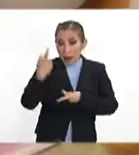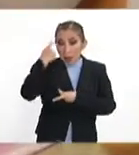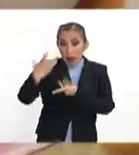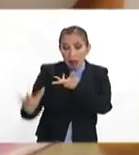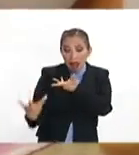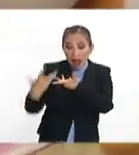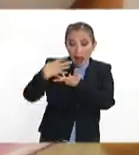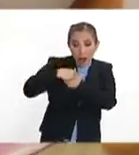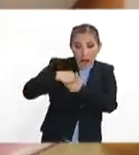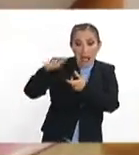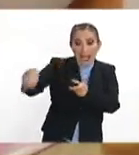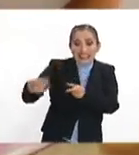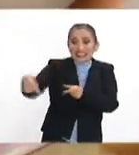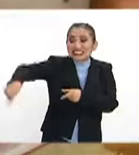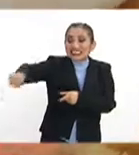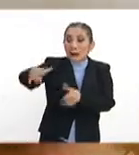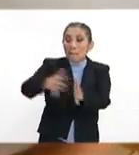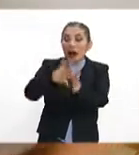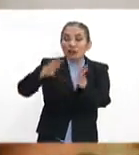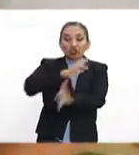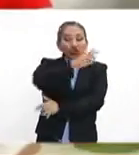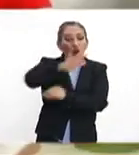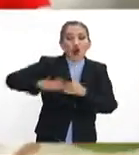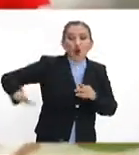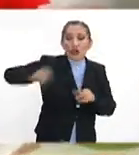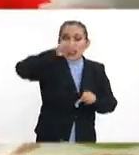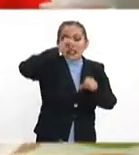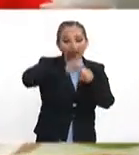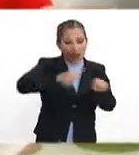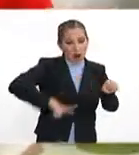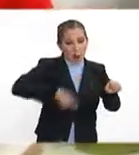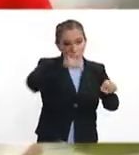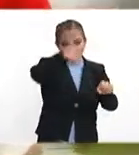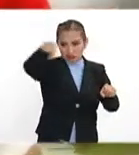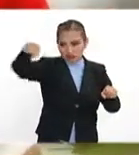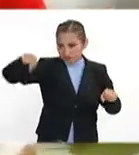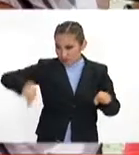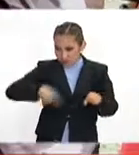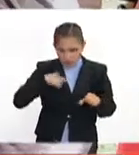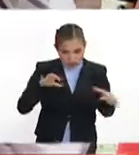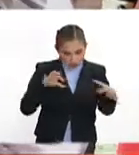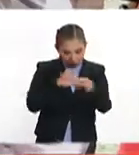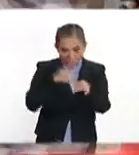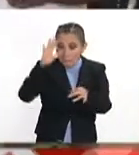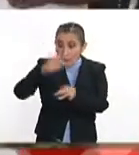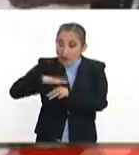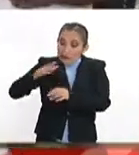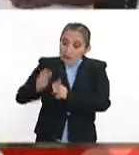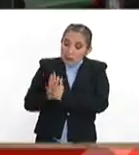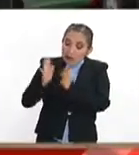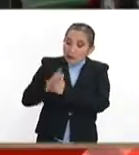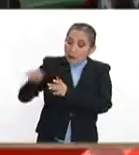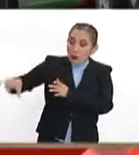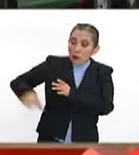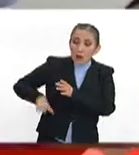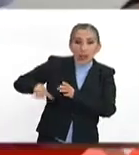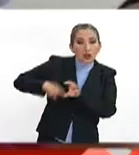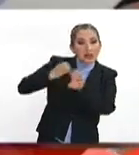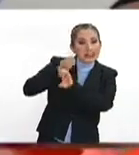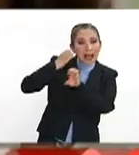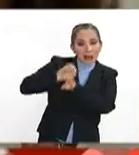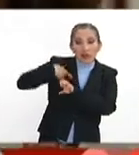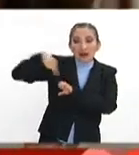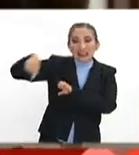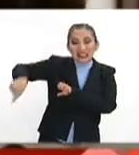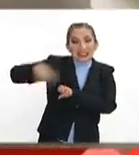Inclusión, es la participación de todas las secretarías del gobierno federal, más la participación de los gobiernos estatales